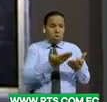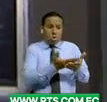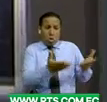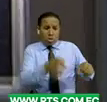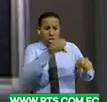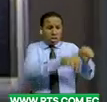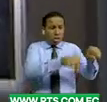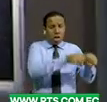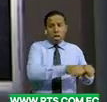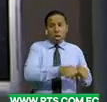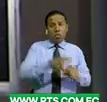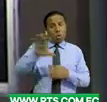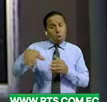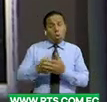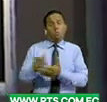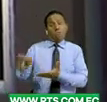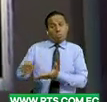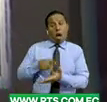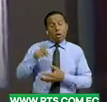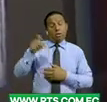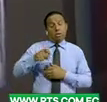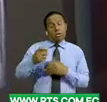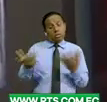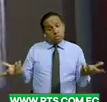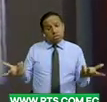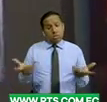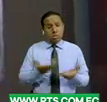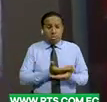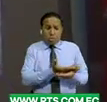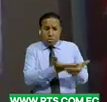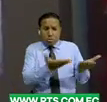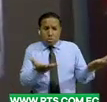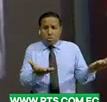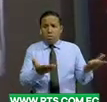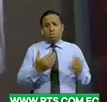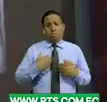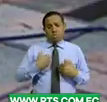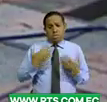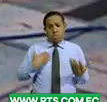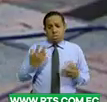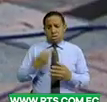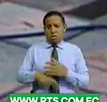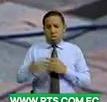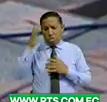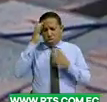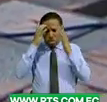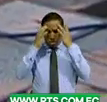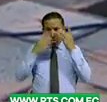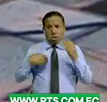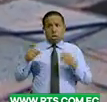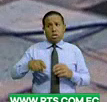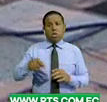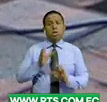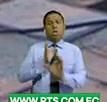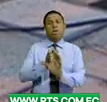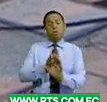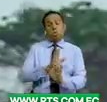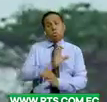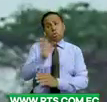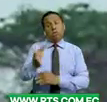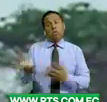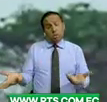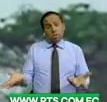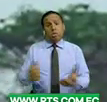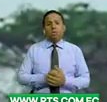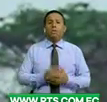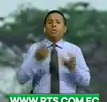lo que me dañaron. Y también corran los gatos de los niños psicológicos a mis niños. El accidente también generó daños en tres luminarias